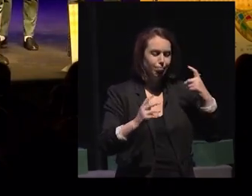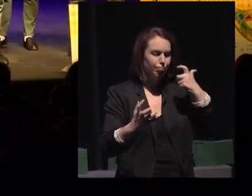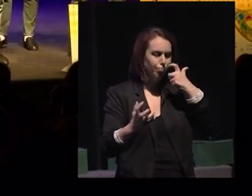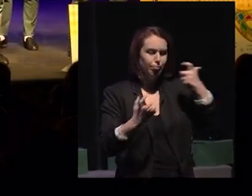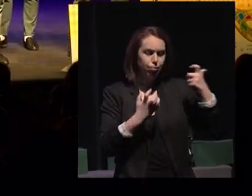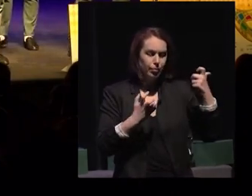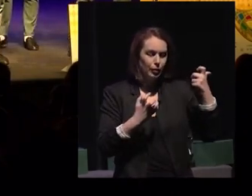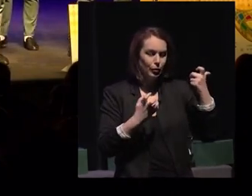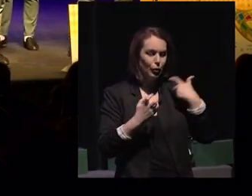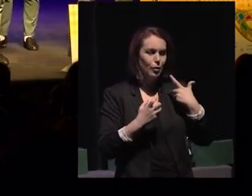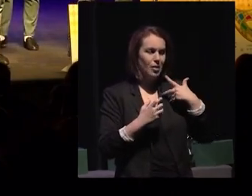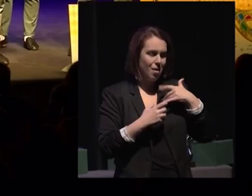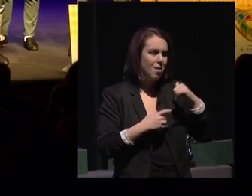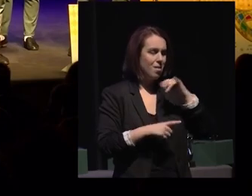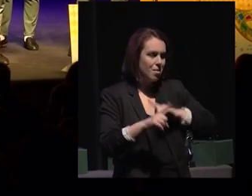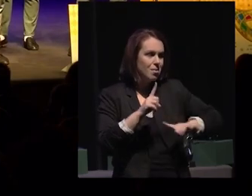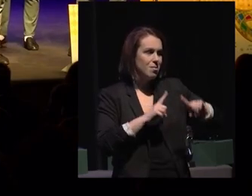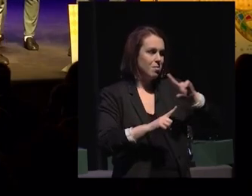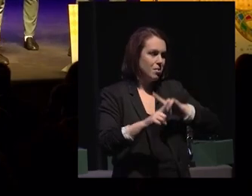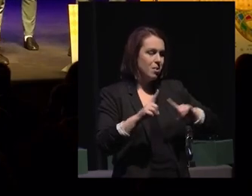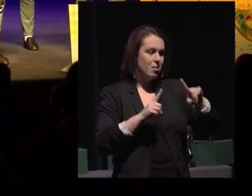infierno de un eco ruidoso.